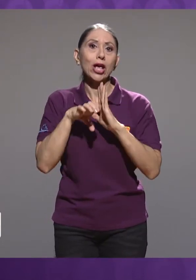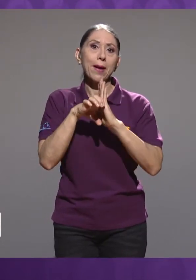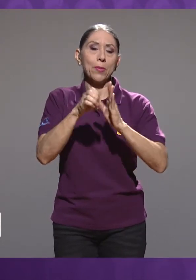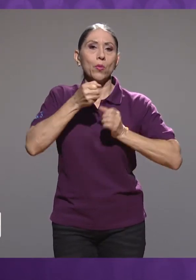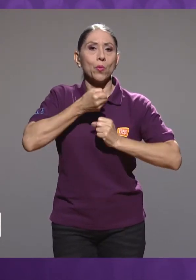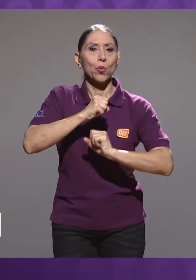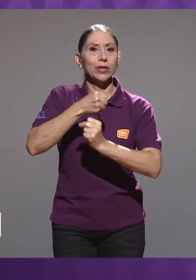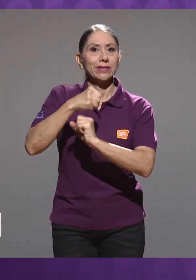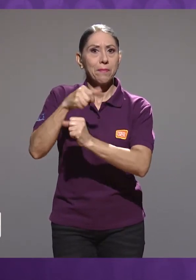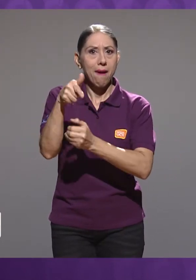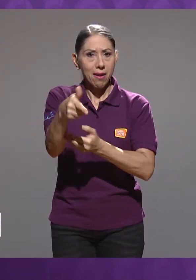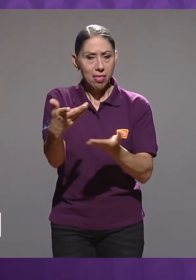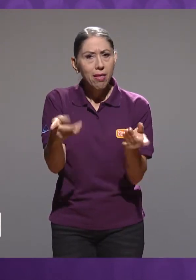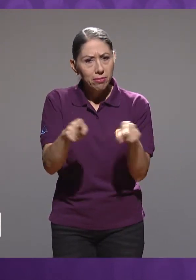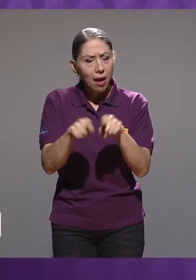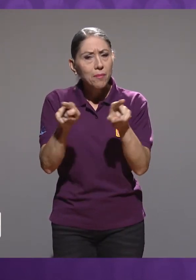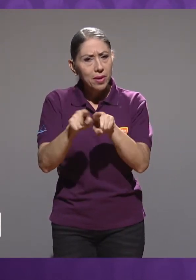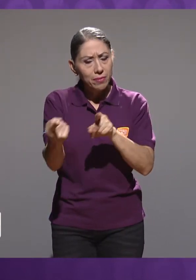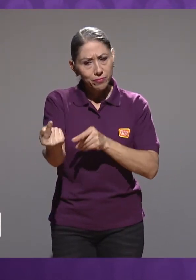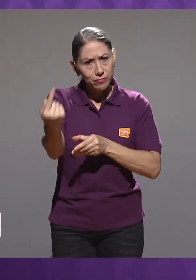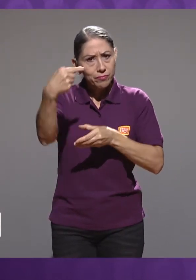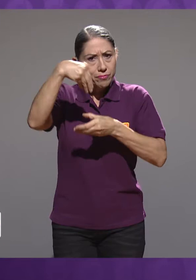parte municipal en algunos casos,